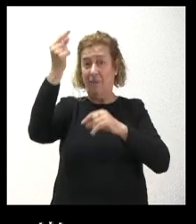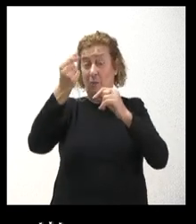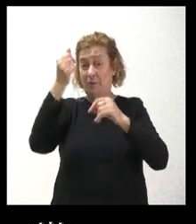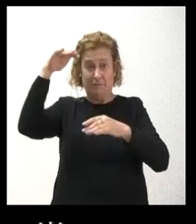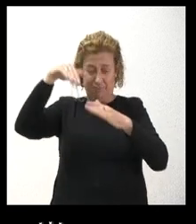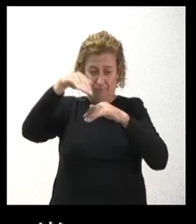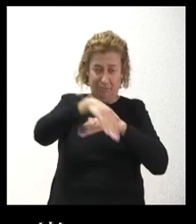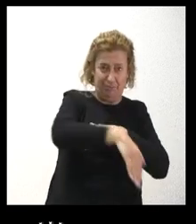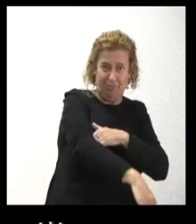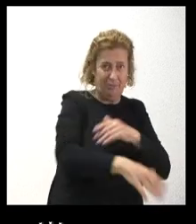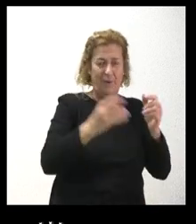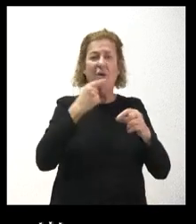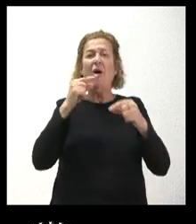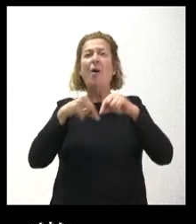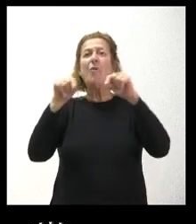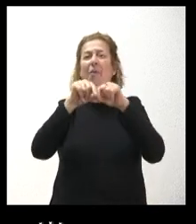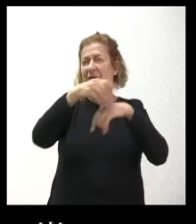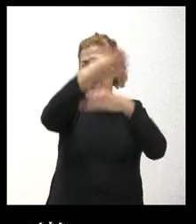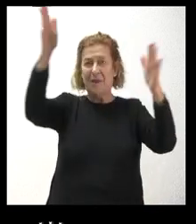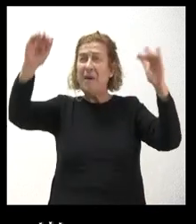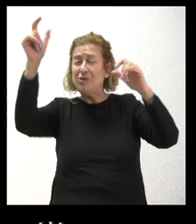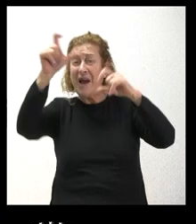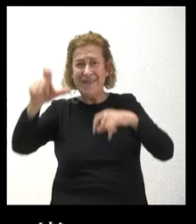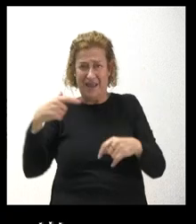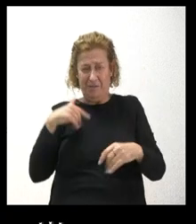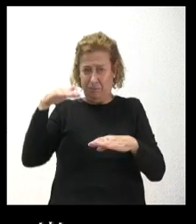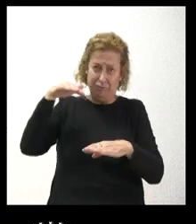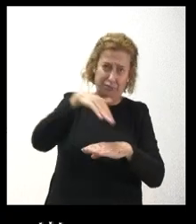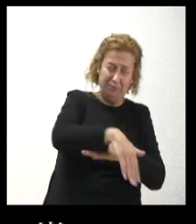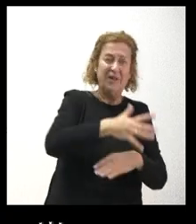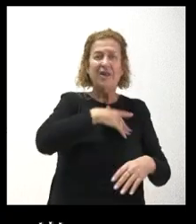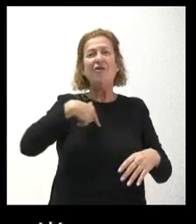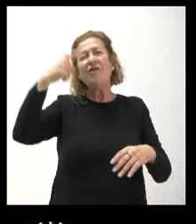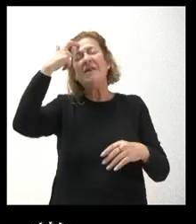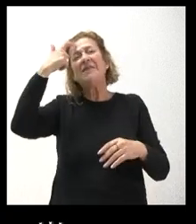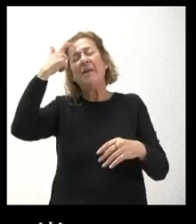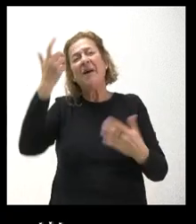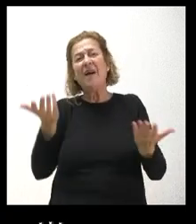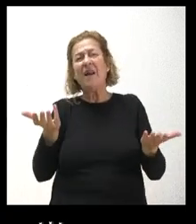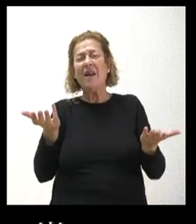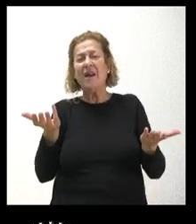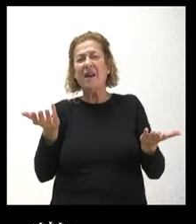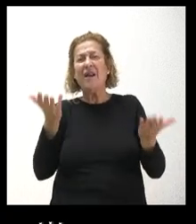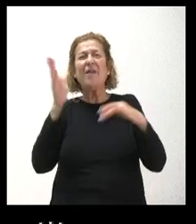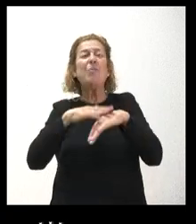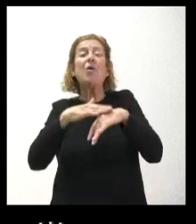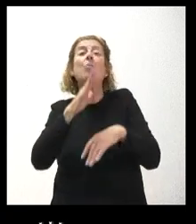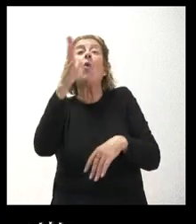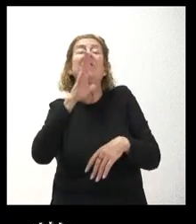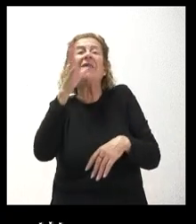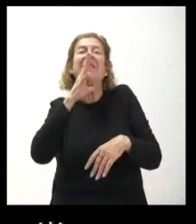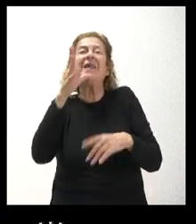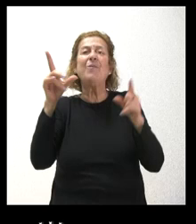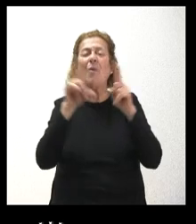otras provincias incluso mucho menos pobladas yo quería saber un poco Cuál es eh digamos la motivación que les han